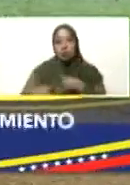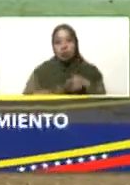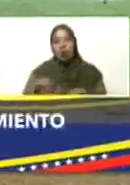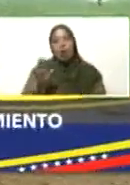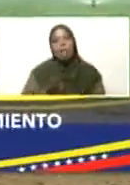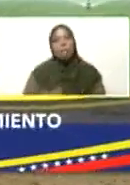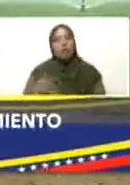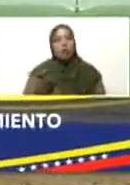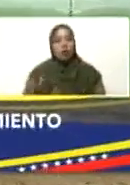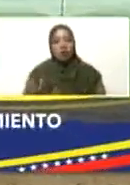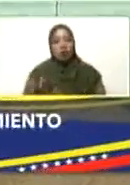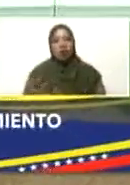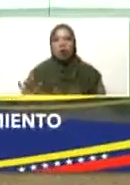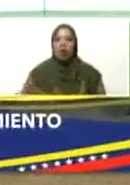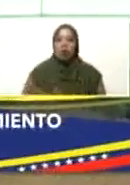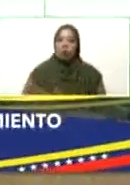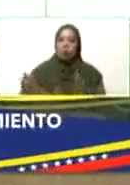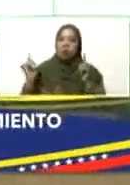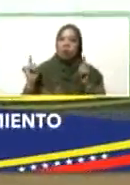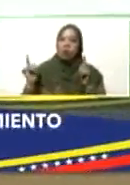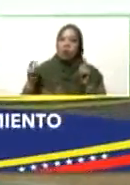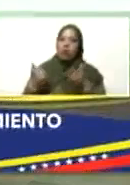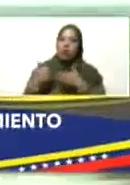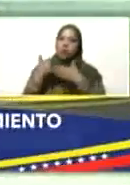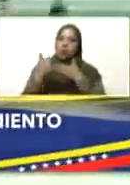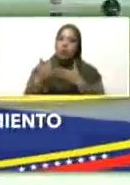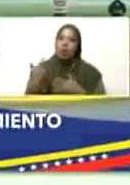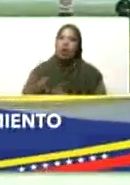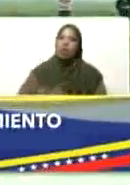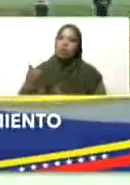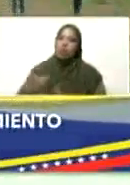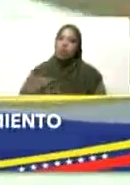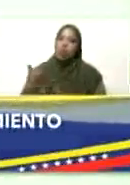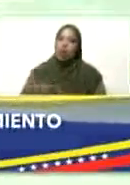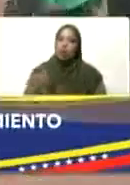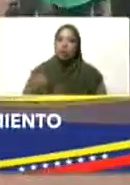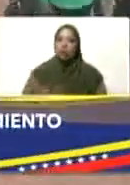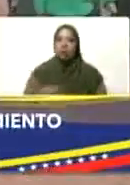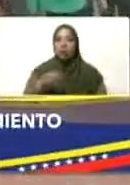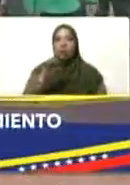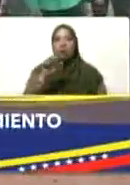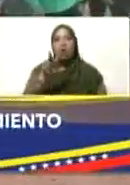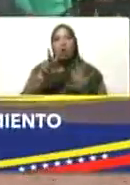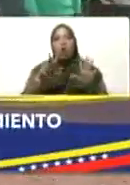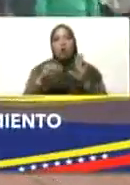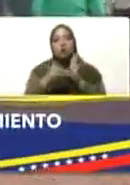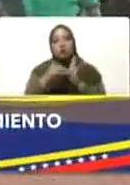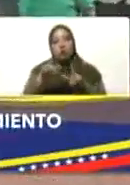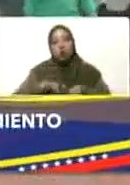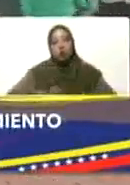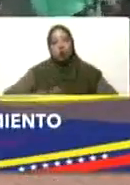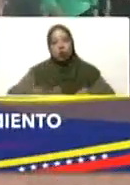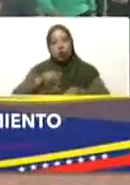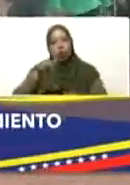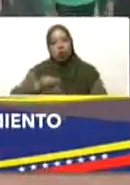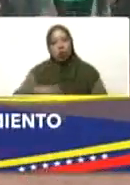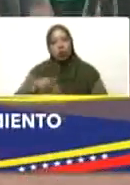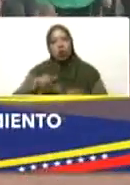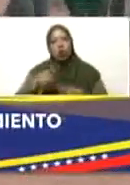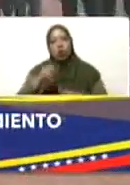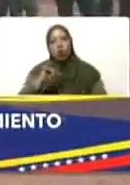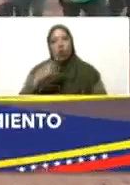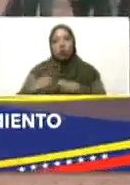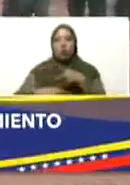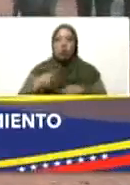porque permite regar una superficie importante de aproximadamente más de 800 hectáreas en esta zona para